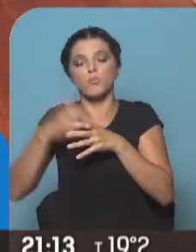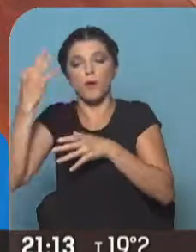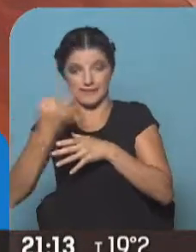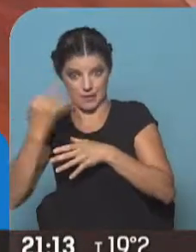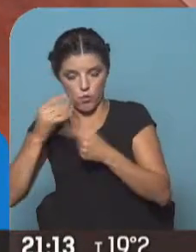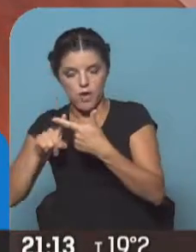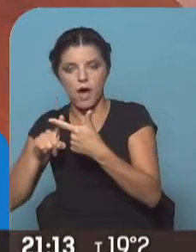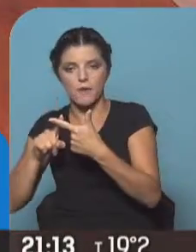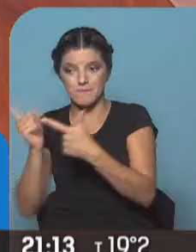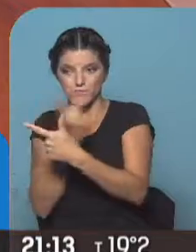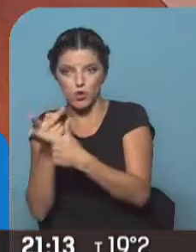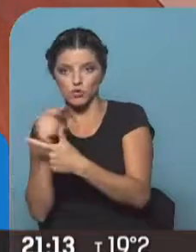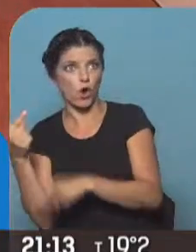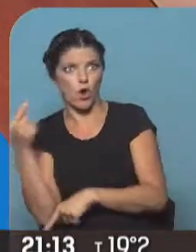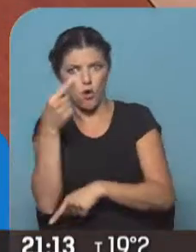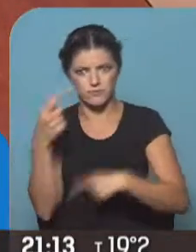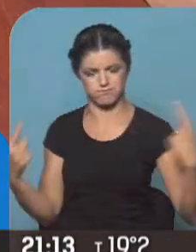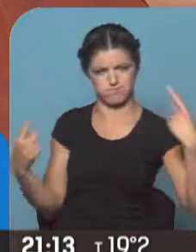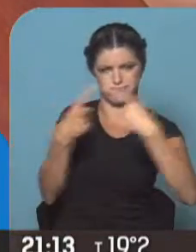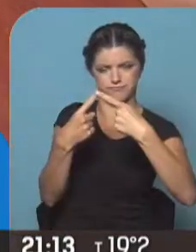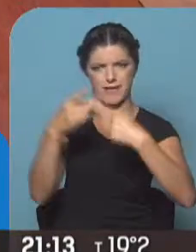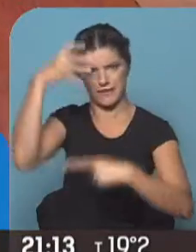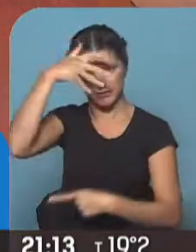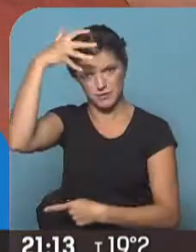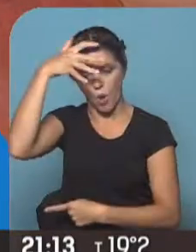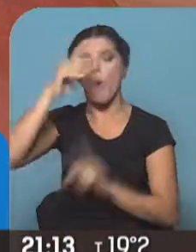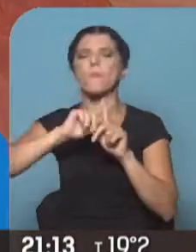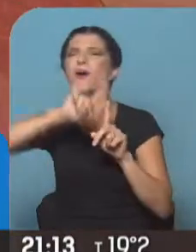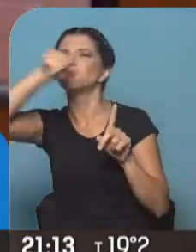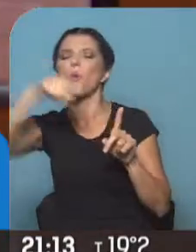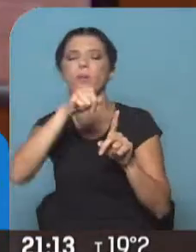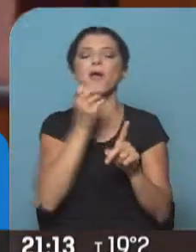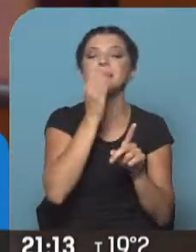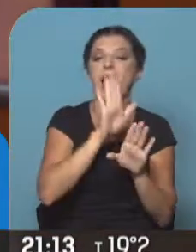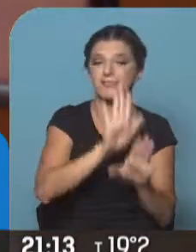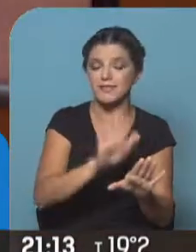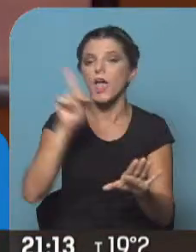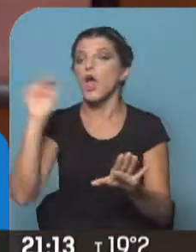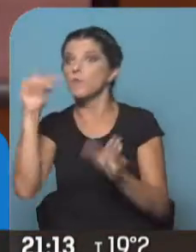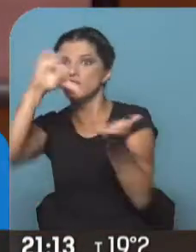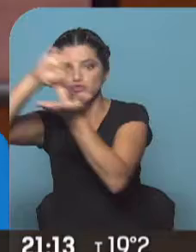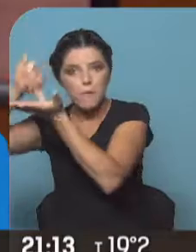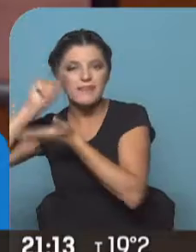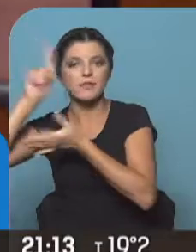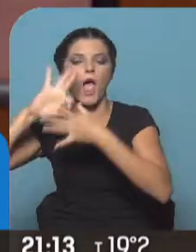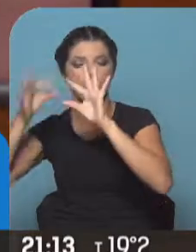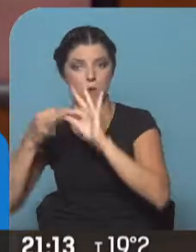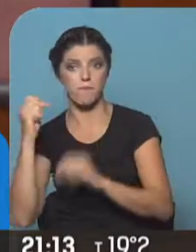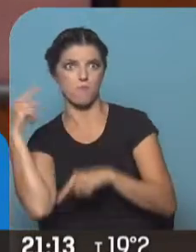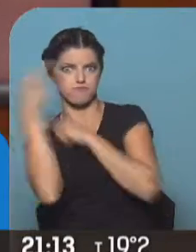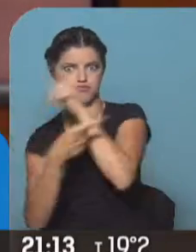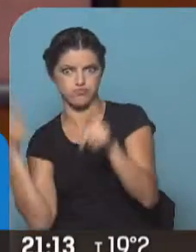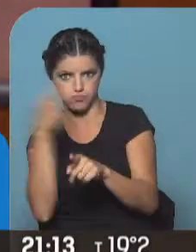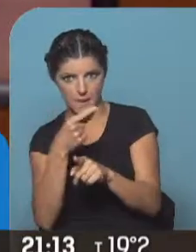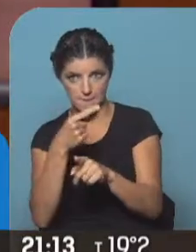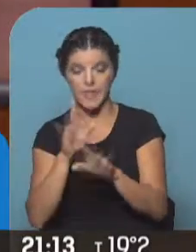determinado. De ahí la reacción negativa de toda Europa y de los principales aliados de los Estados Unidos. Para la Argentina, este